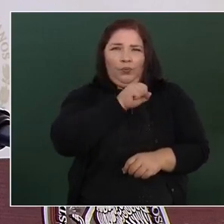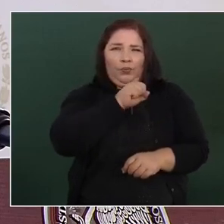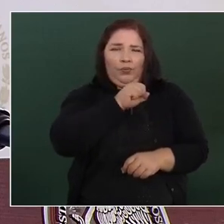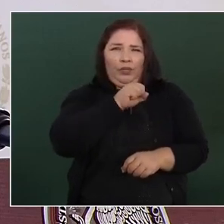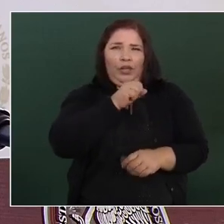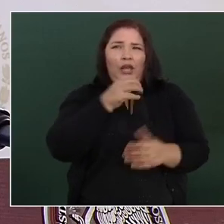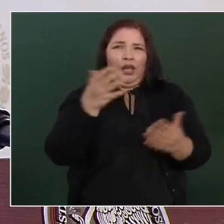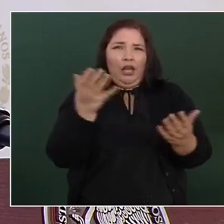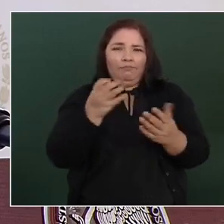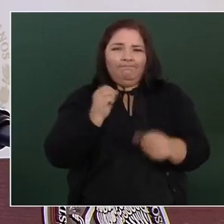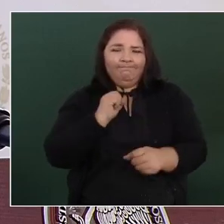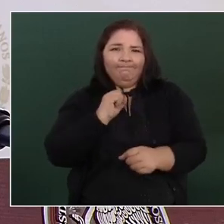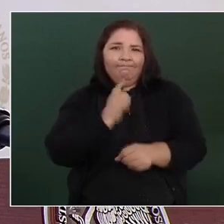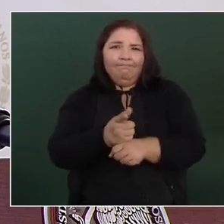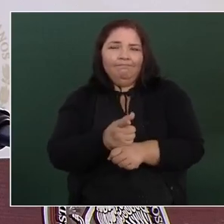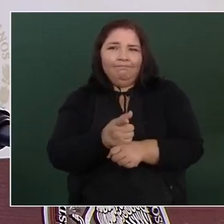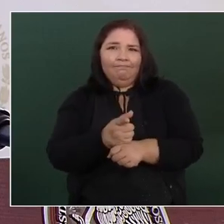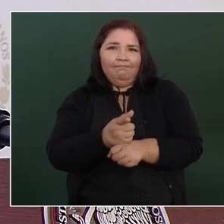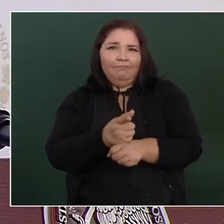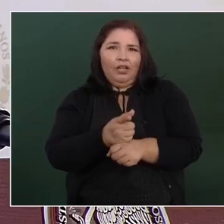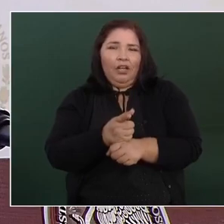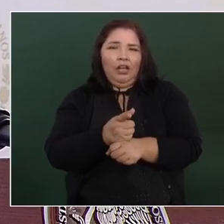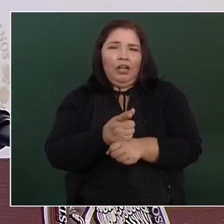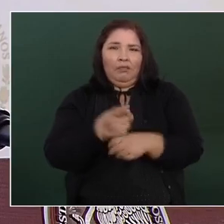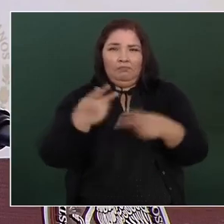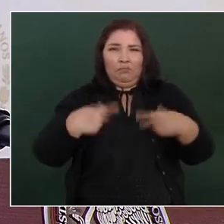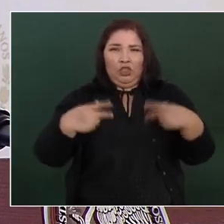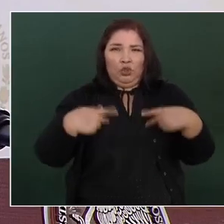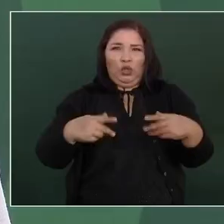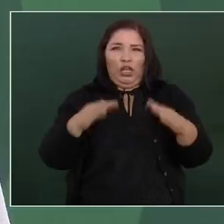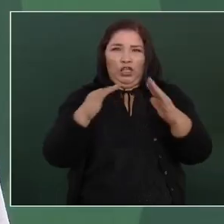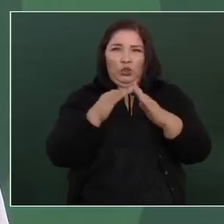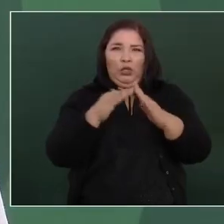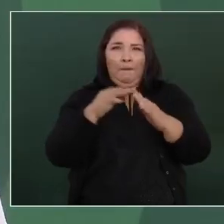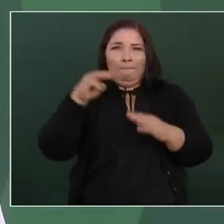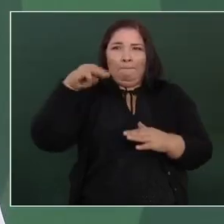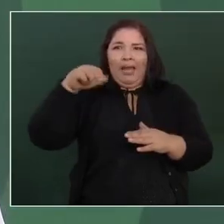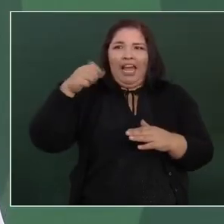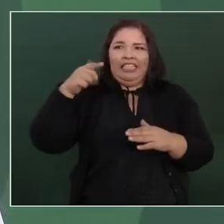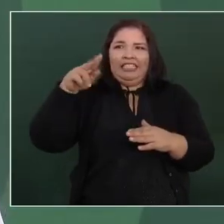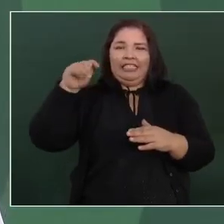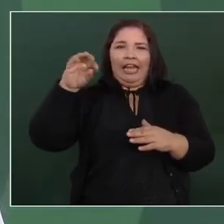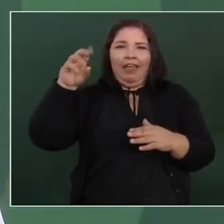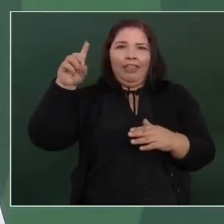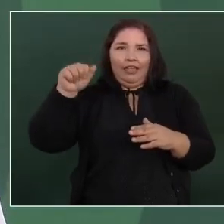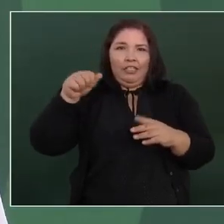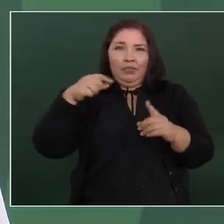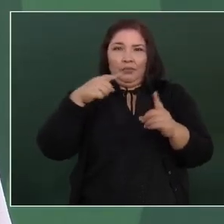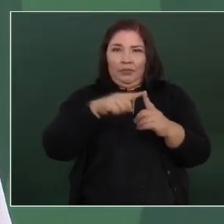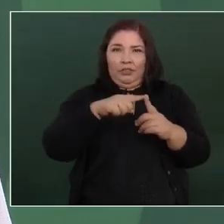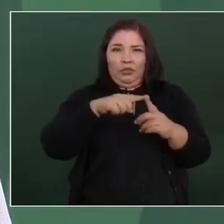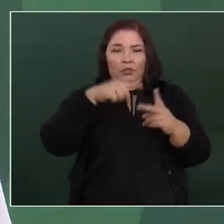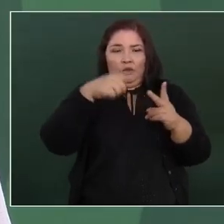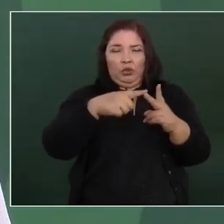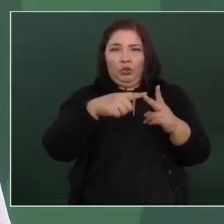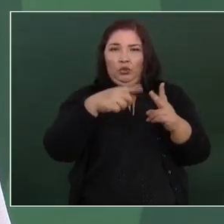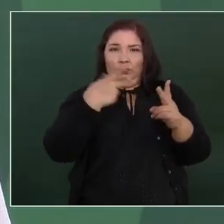correspondiente al hallazgo del cuerpo sin vida de la magistrada y de una persona más.